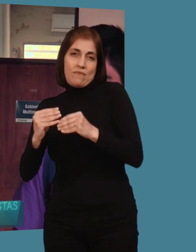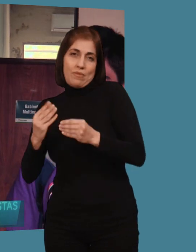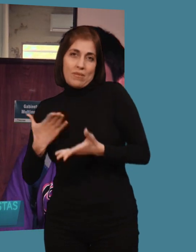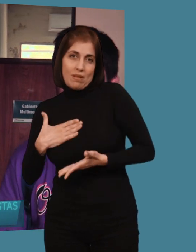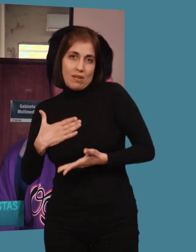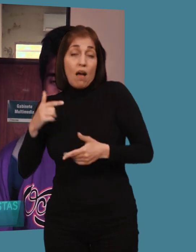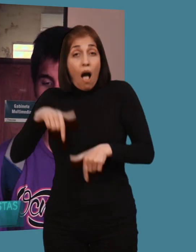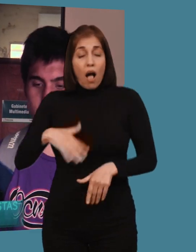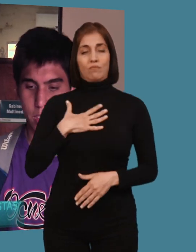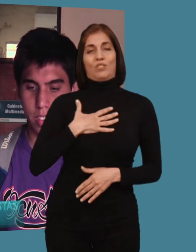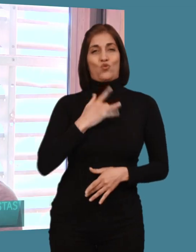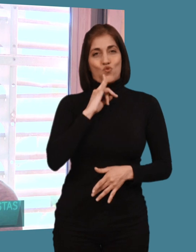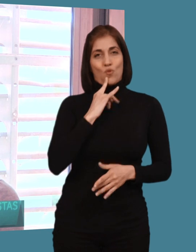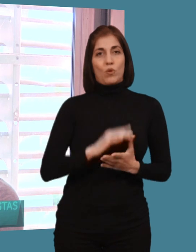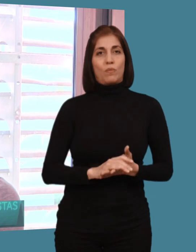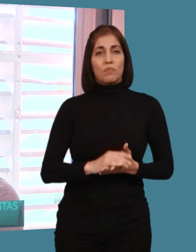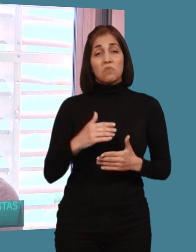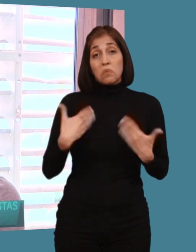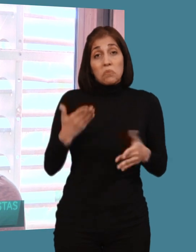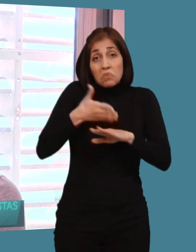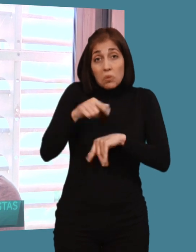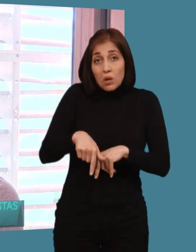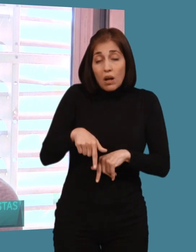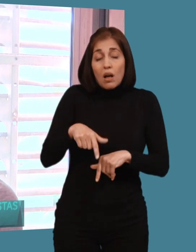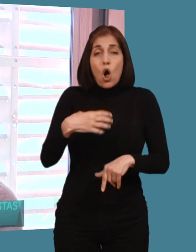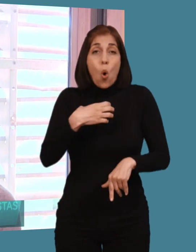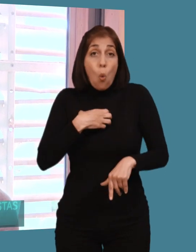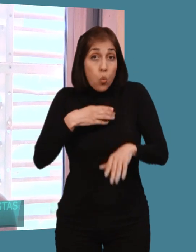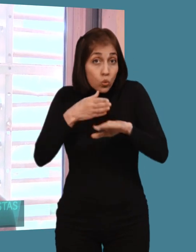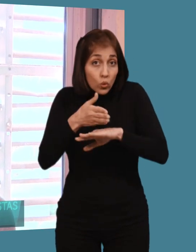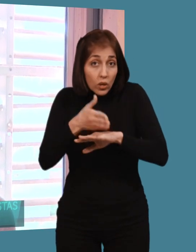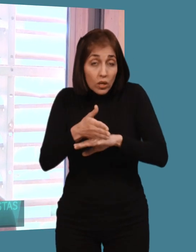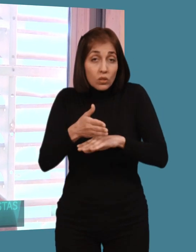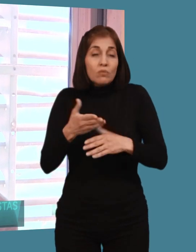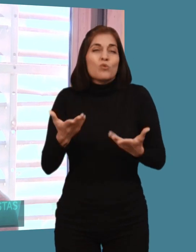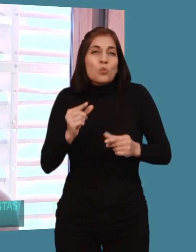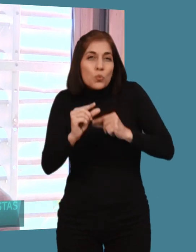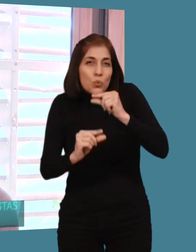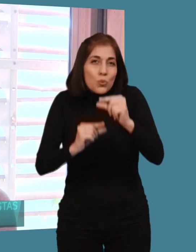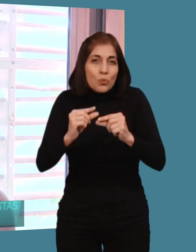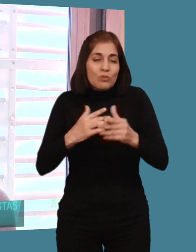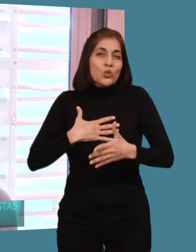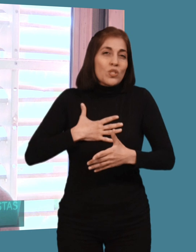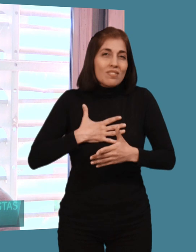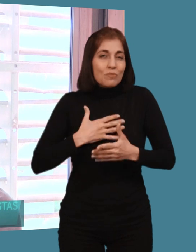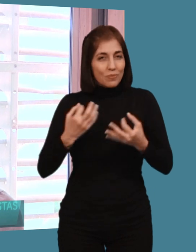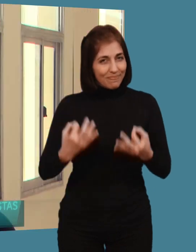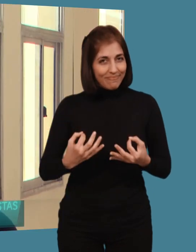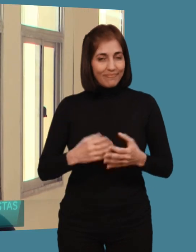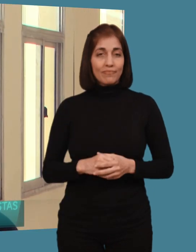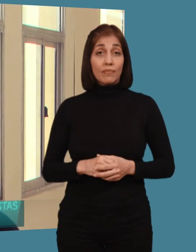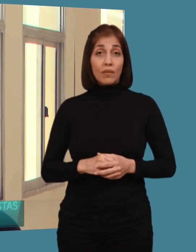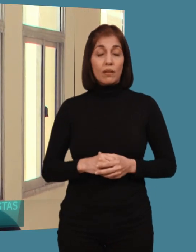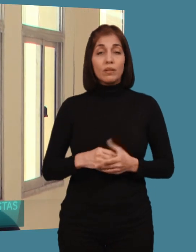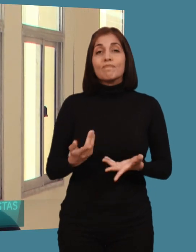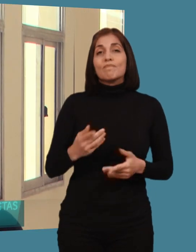pero acá me siento más cómodo. Ahora que estamos acá y este tipo de introductorio que nos hacen, como que de a poquito vamos entrando en clima.